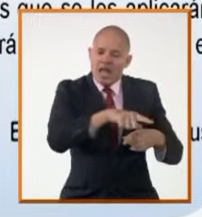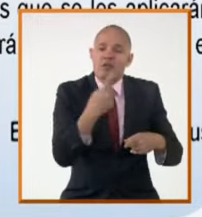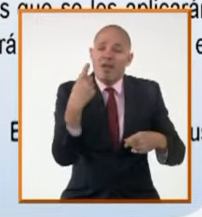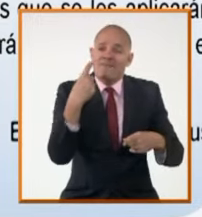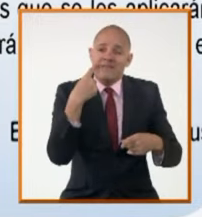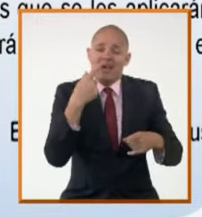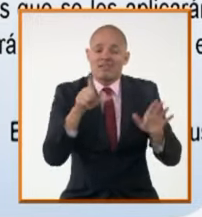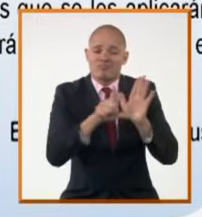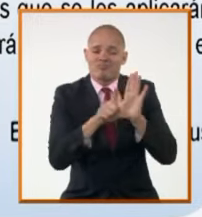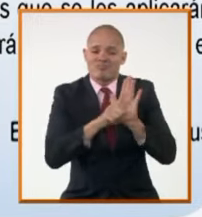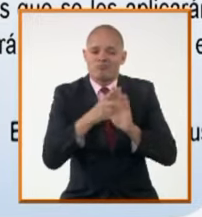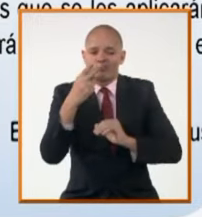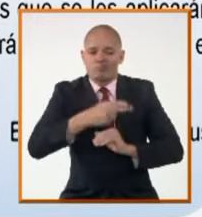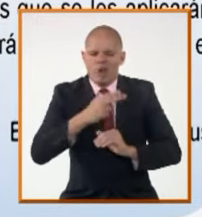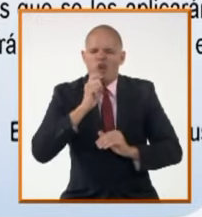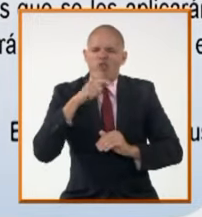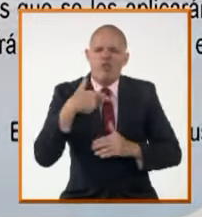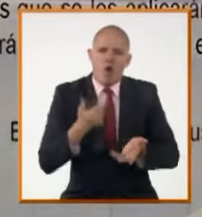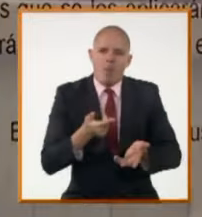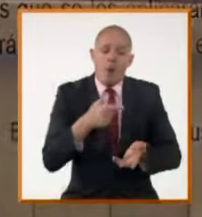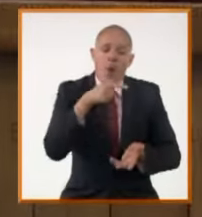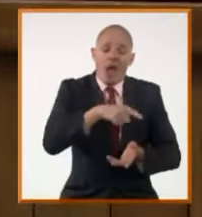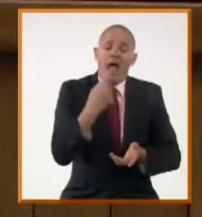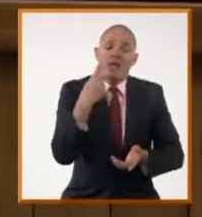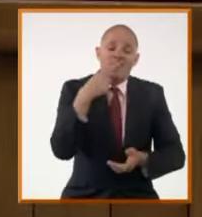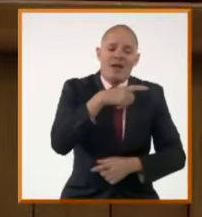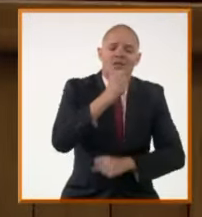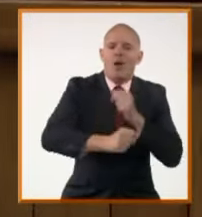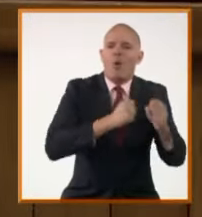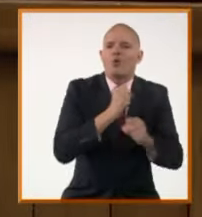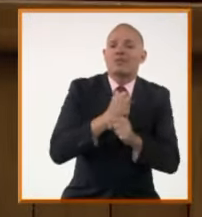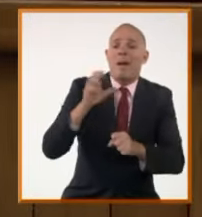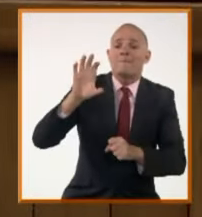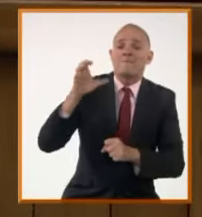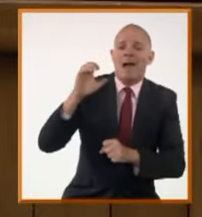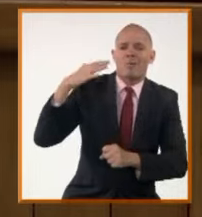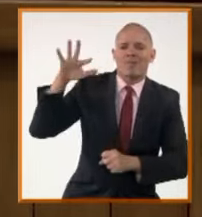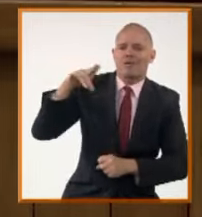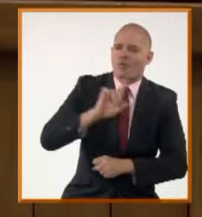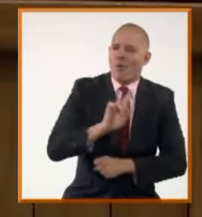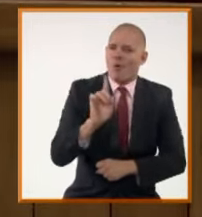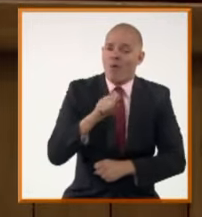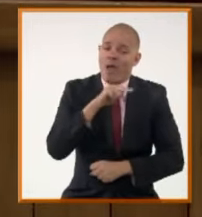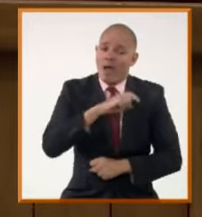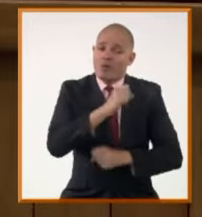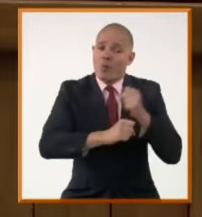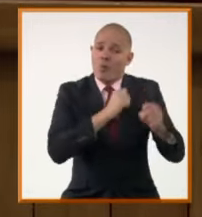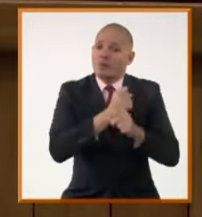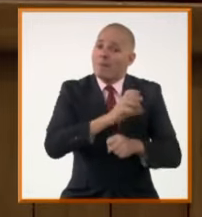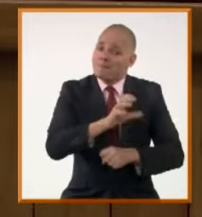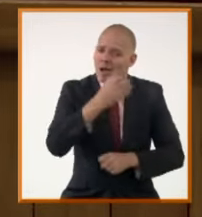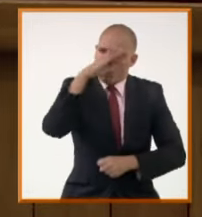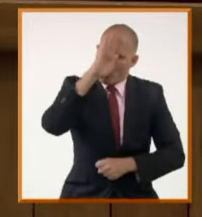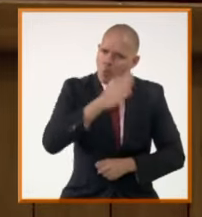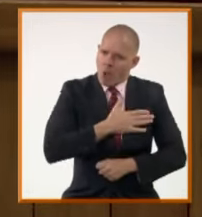bancario del país y no desde el exterior, para lo cual también hay medidas concretas.